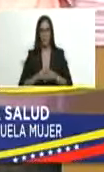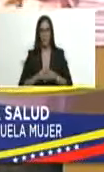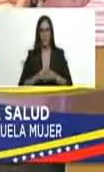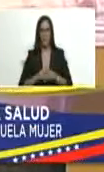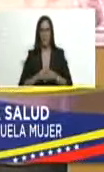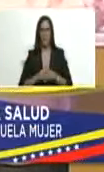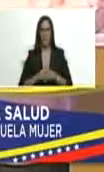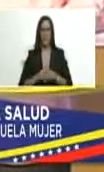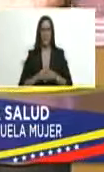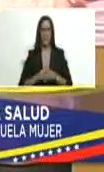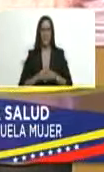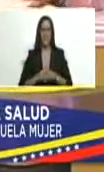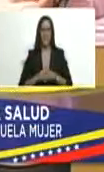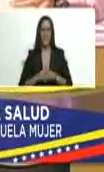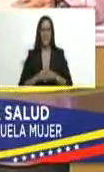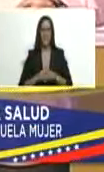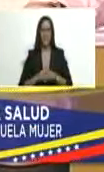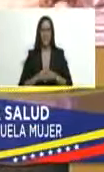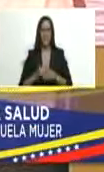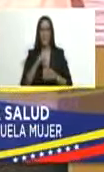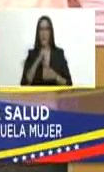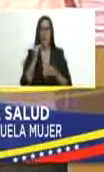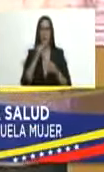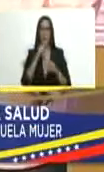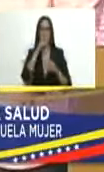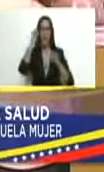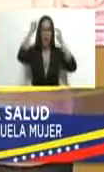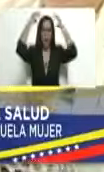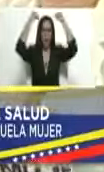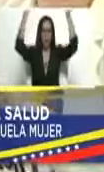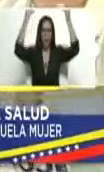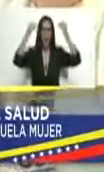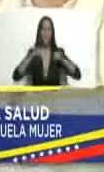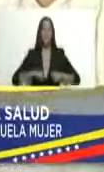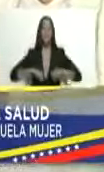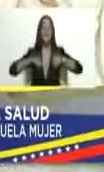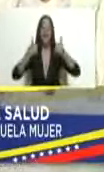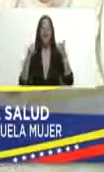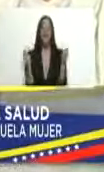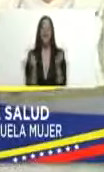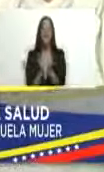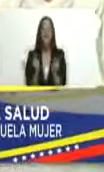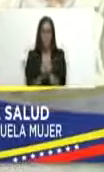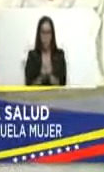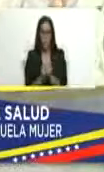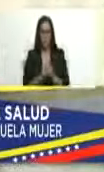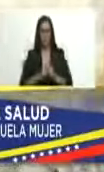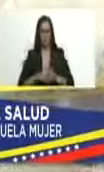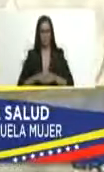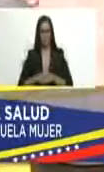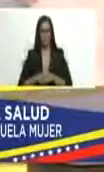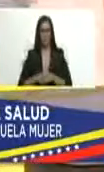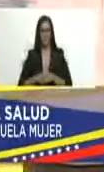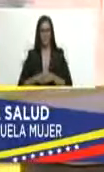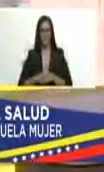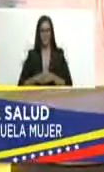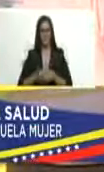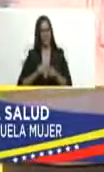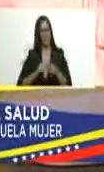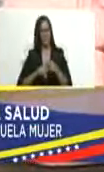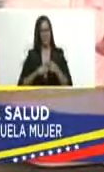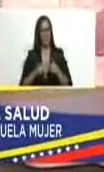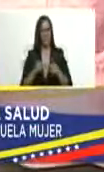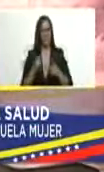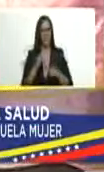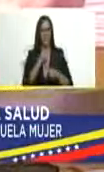Quedaron locos, ¿viste? No es más burro. El más duro es. Es el más duro. A Silvia yo no le gusta que